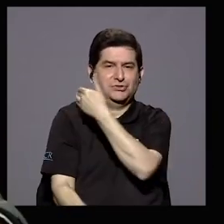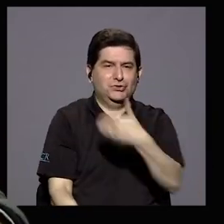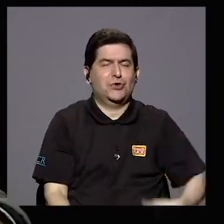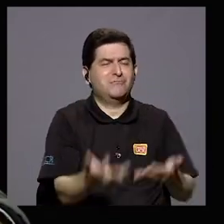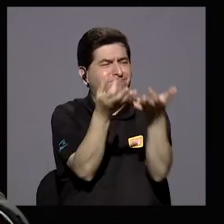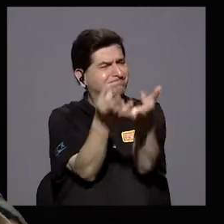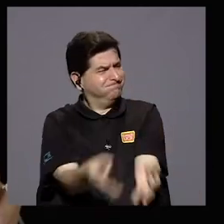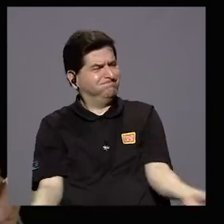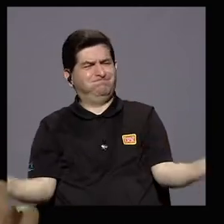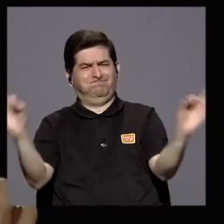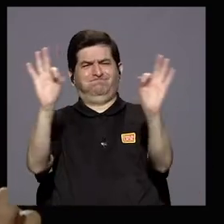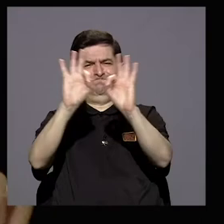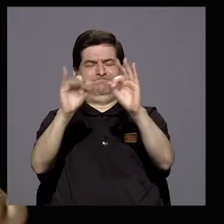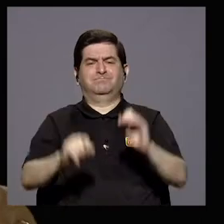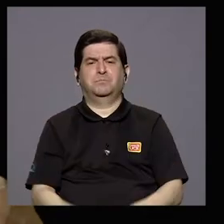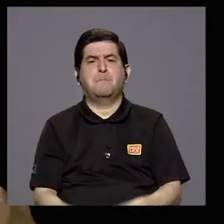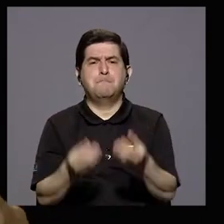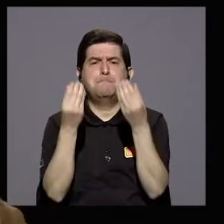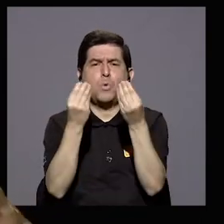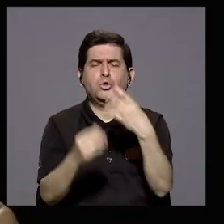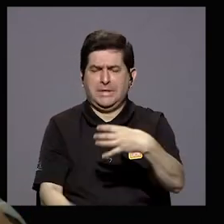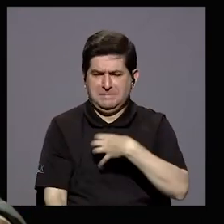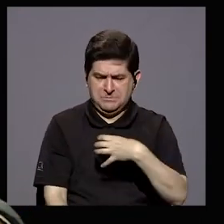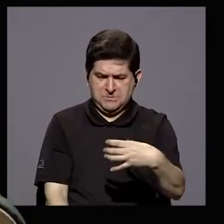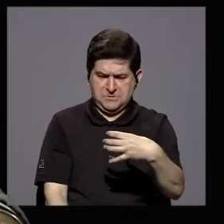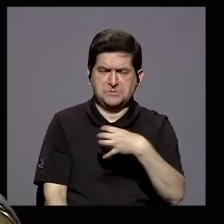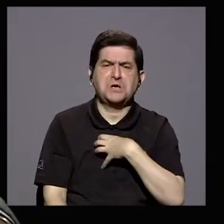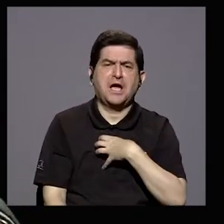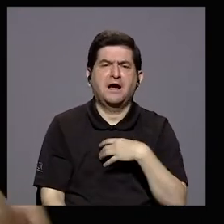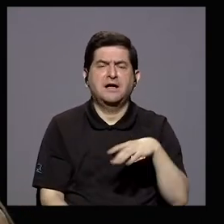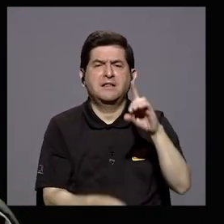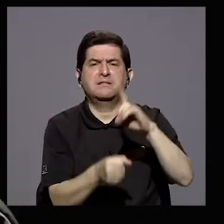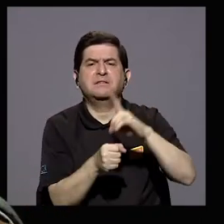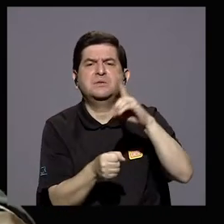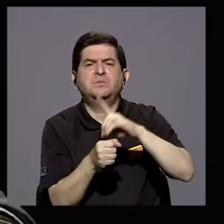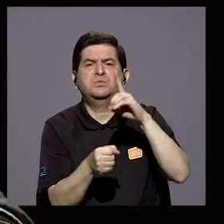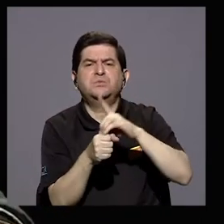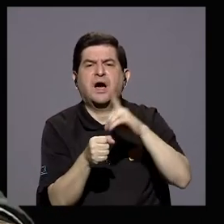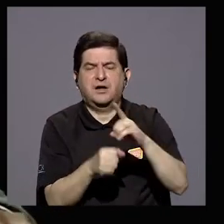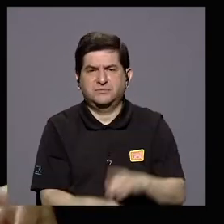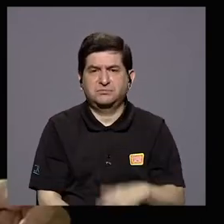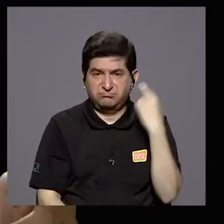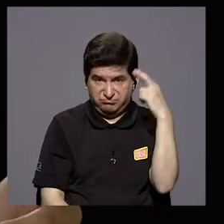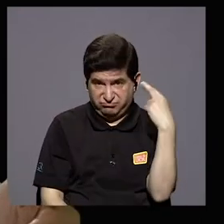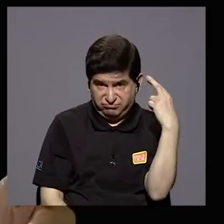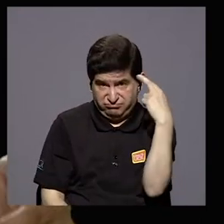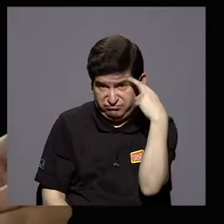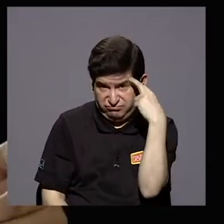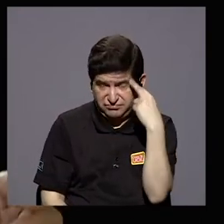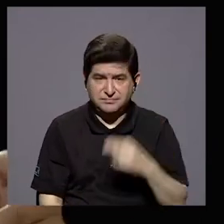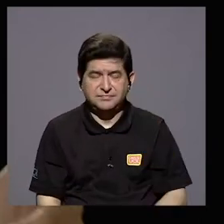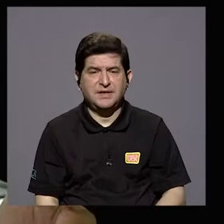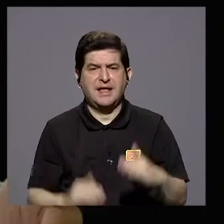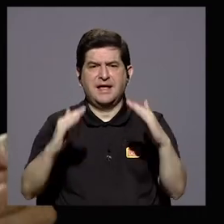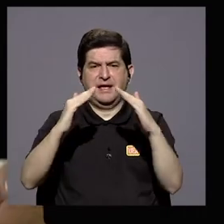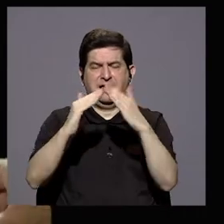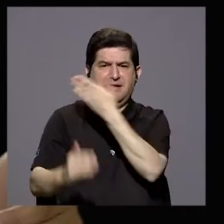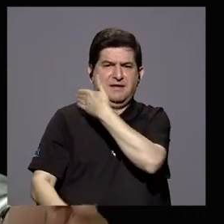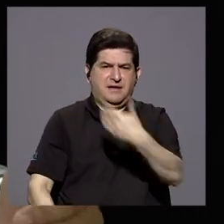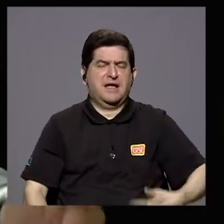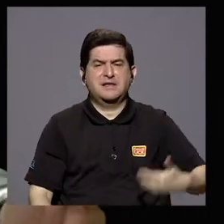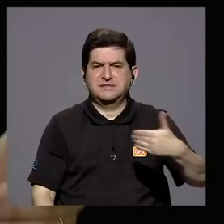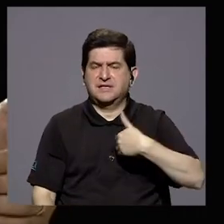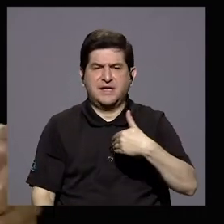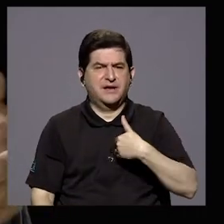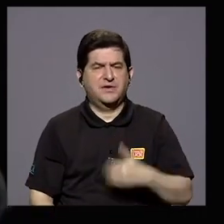es fundamental. Y ha habido muchas quejas de parte de los diputados a tono de que Casa Presidencial no ha tenido